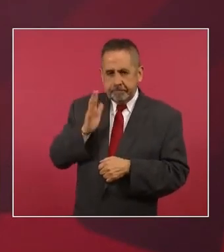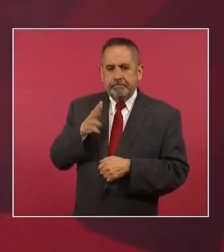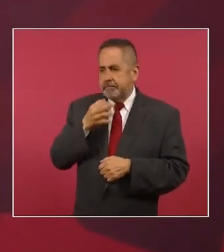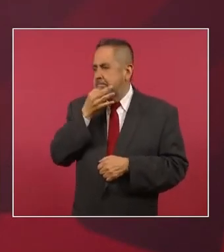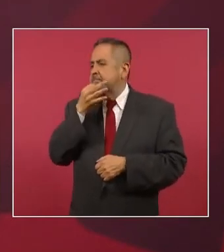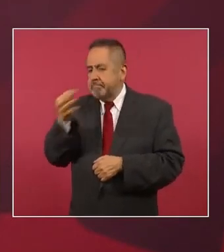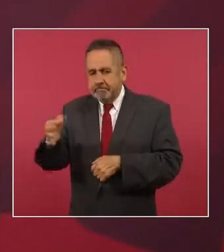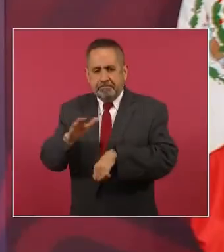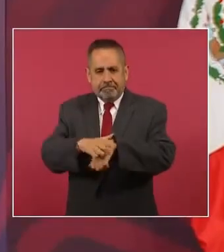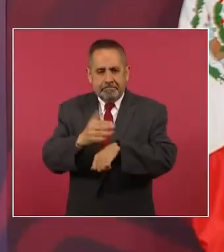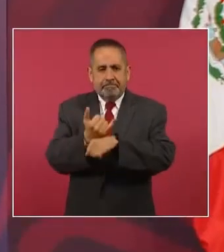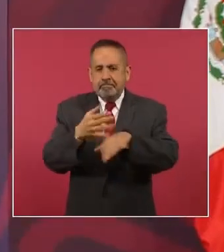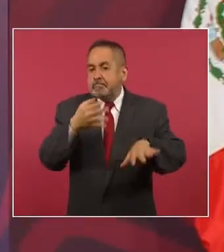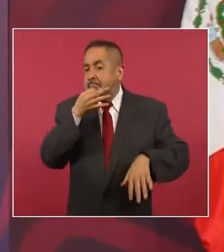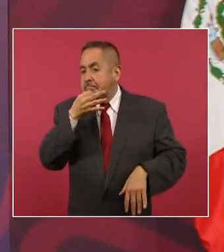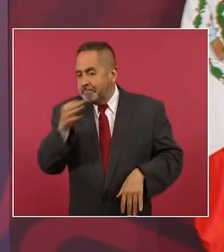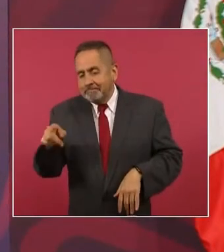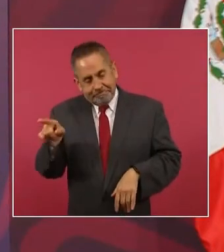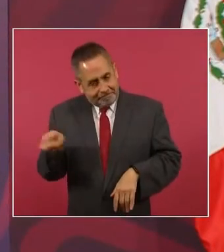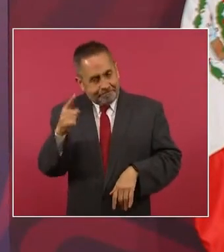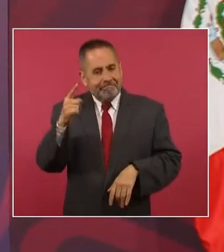ya se enteró.